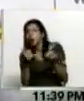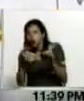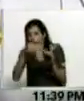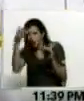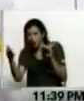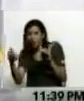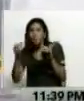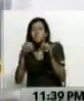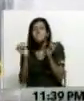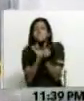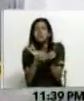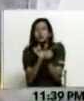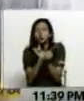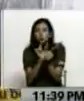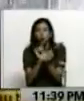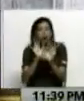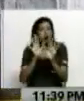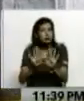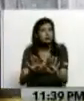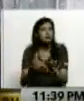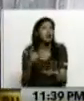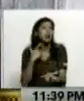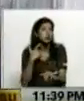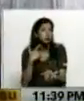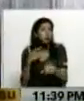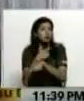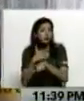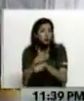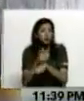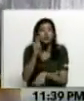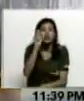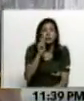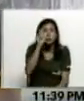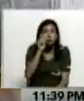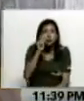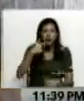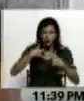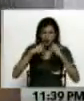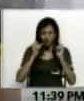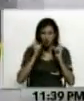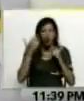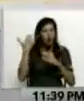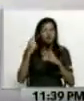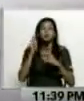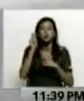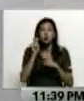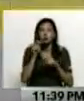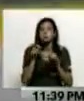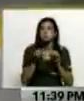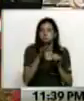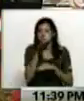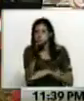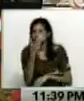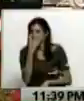huequito así era la cuarta repúbl República un diputado fue para